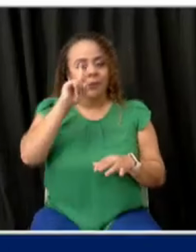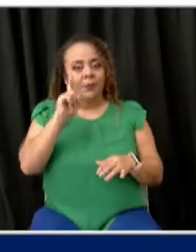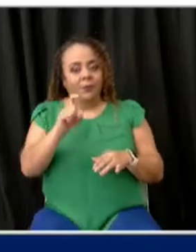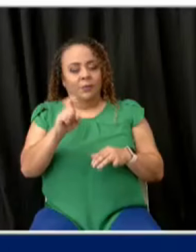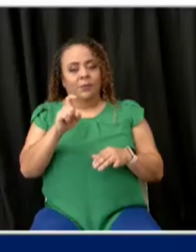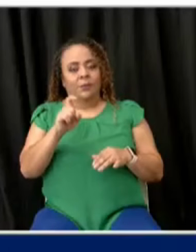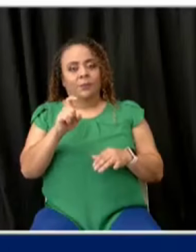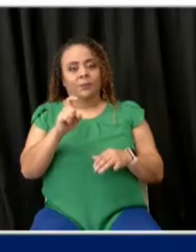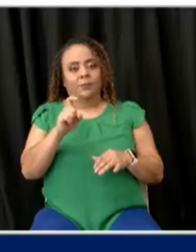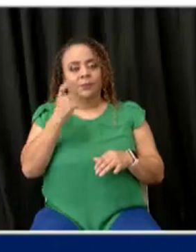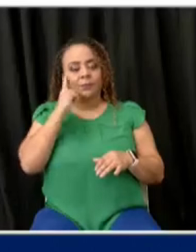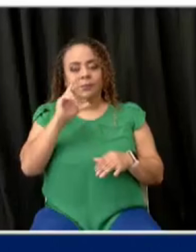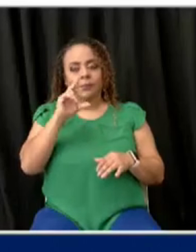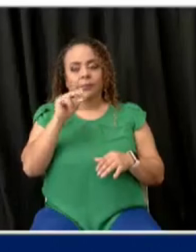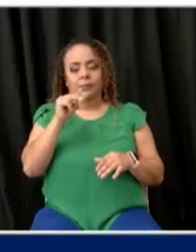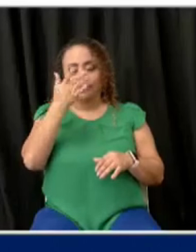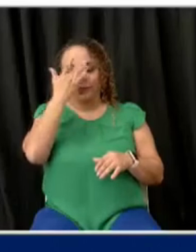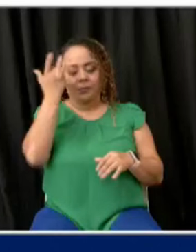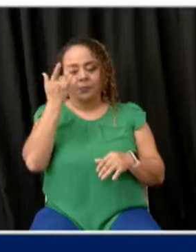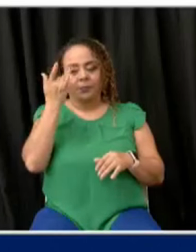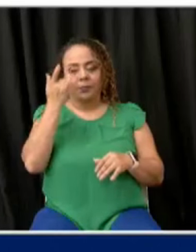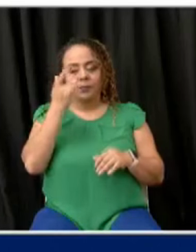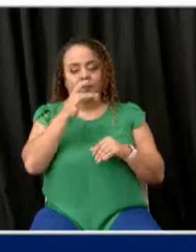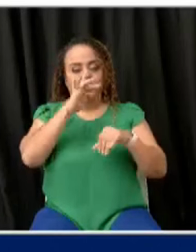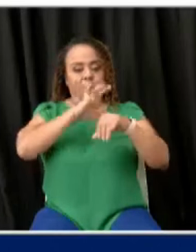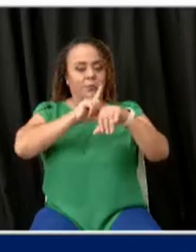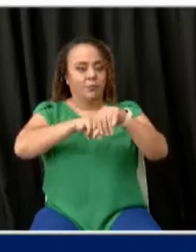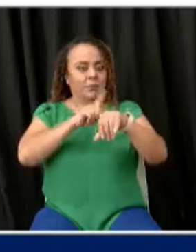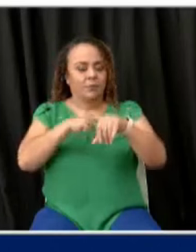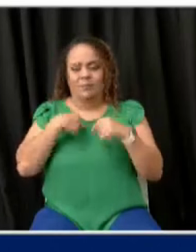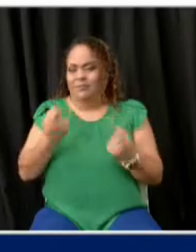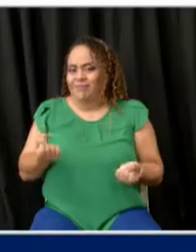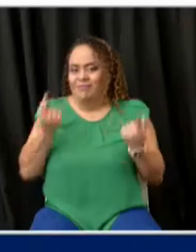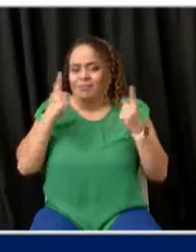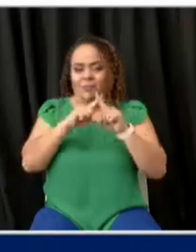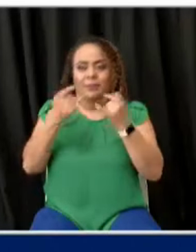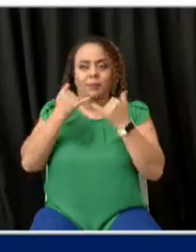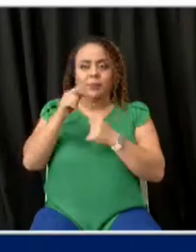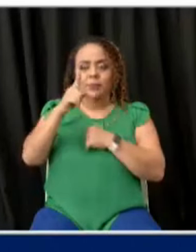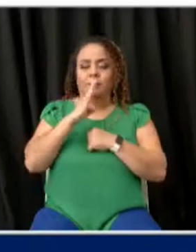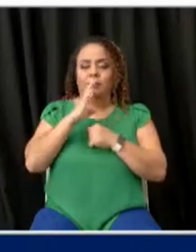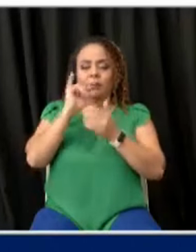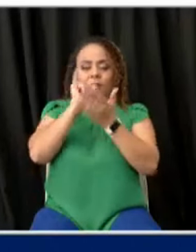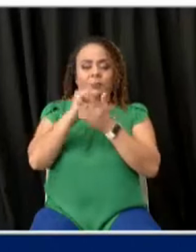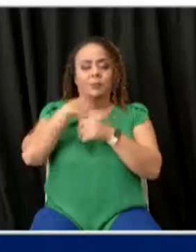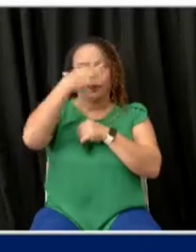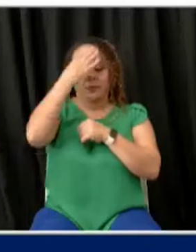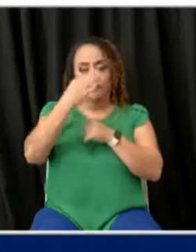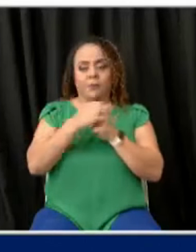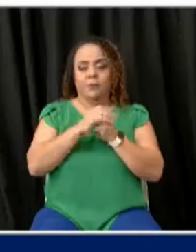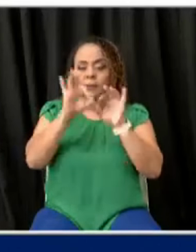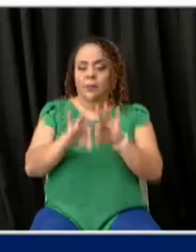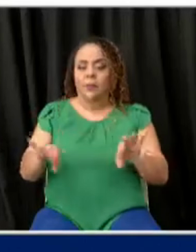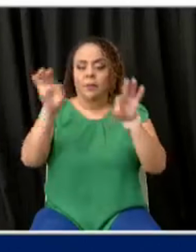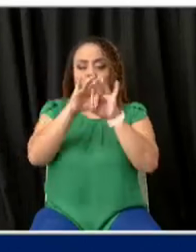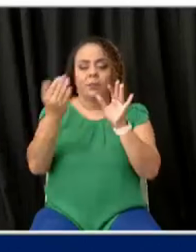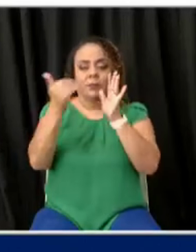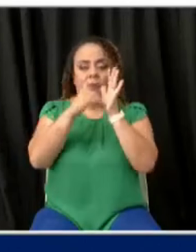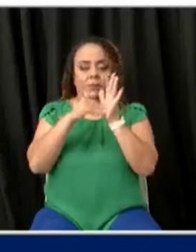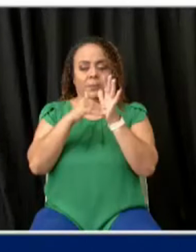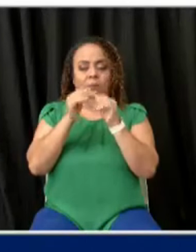consulta, doctor, que para no dejarla pasar, que de momento no entendí, pero ahora que usted nos habla sobre eso, creo que es importante